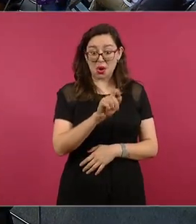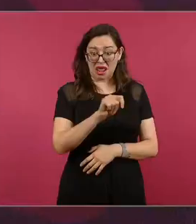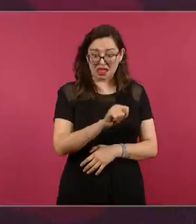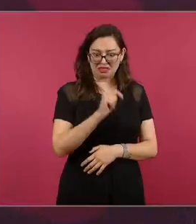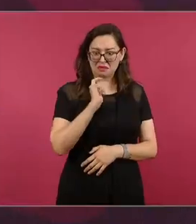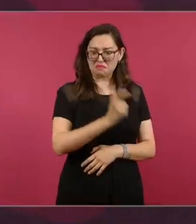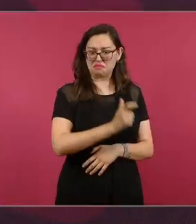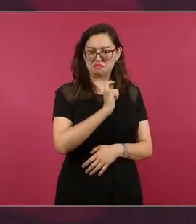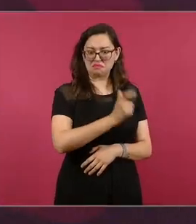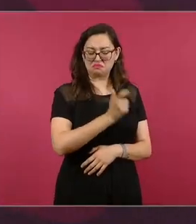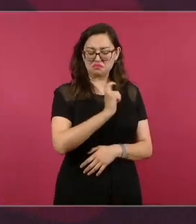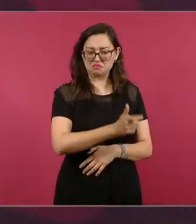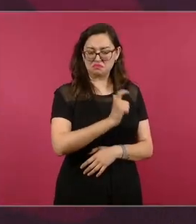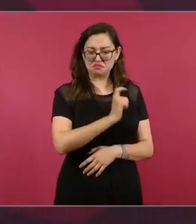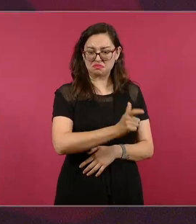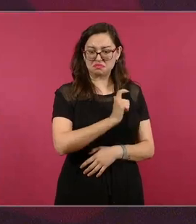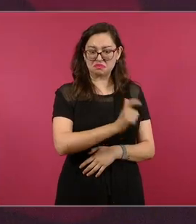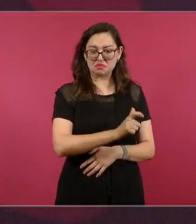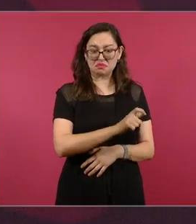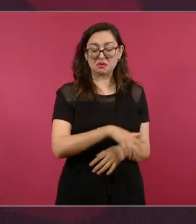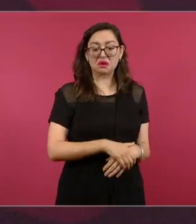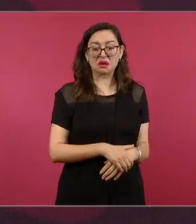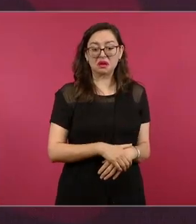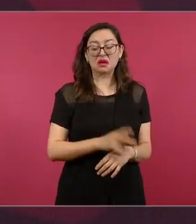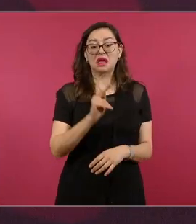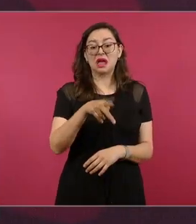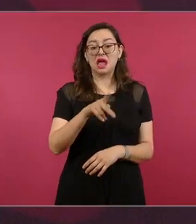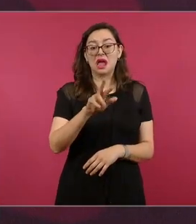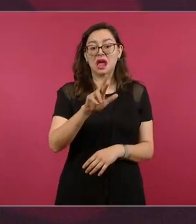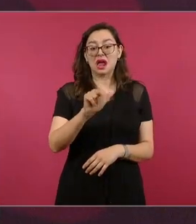de pesos al mes León Krause